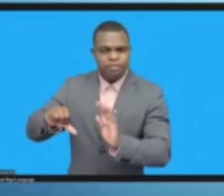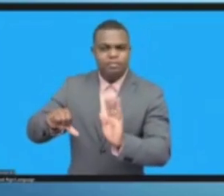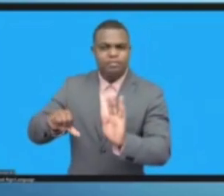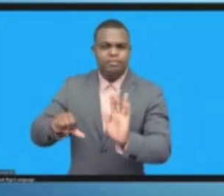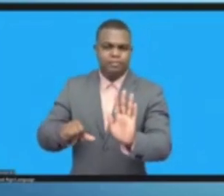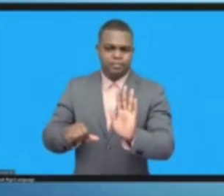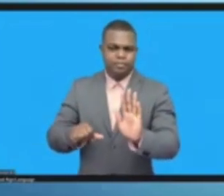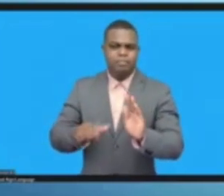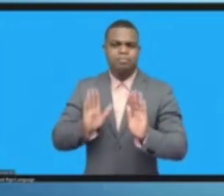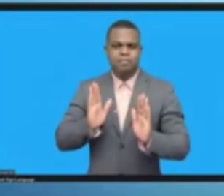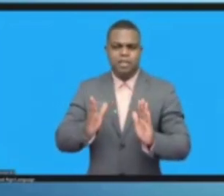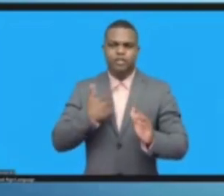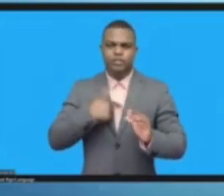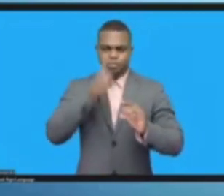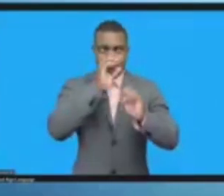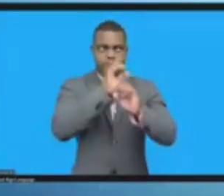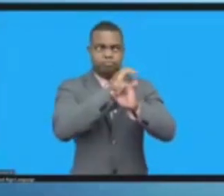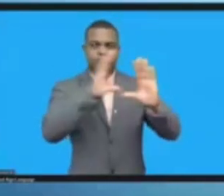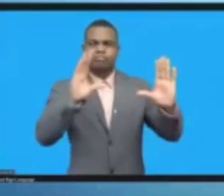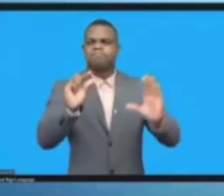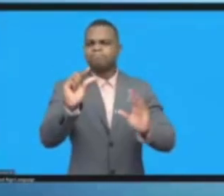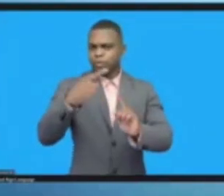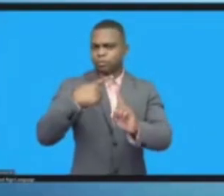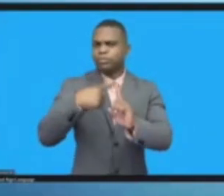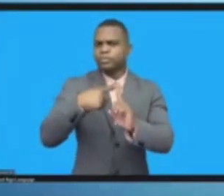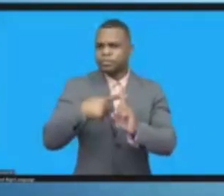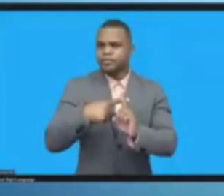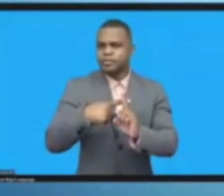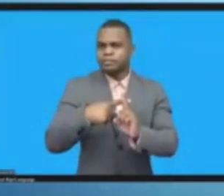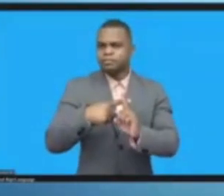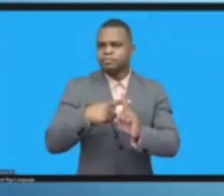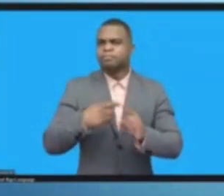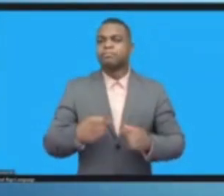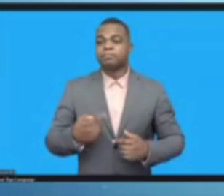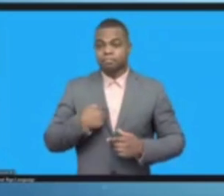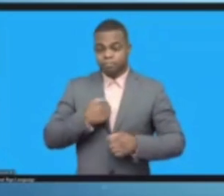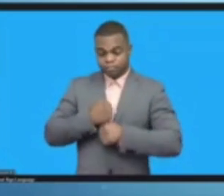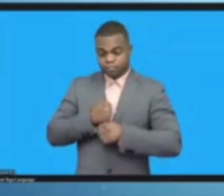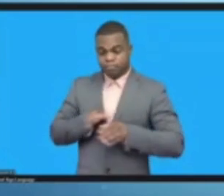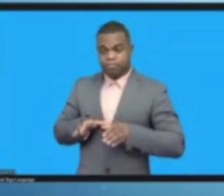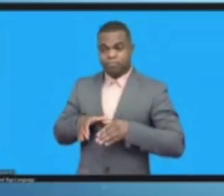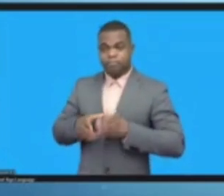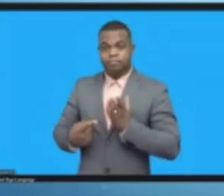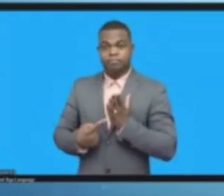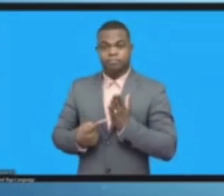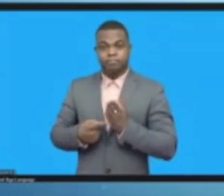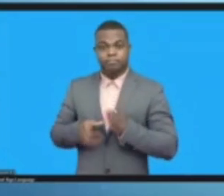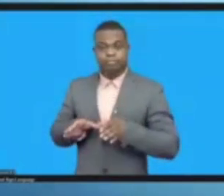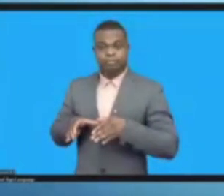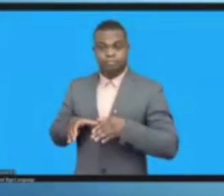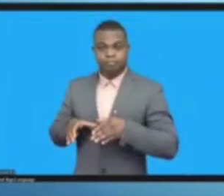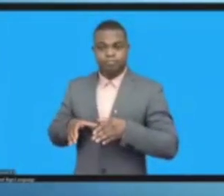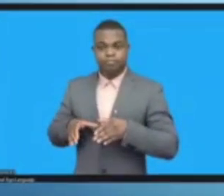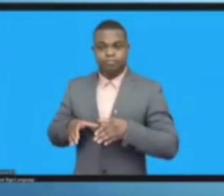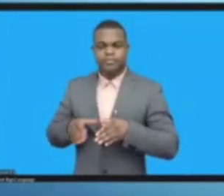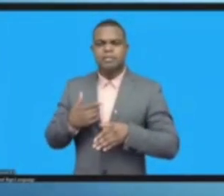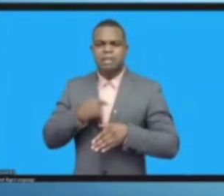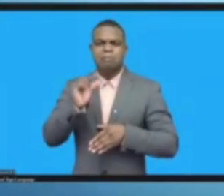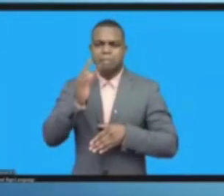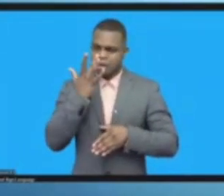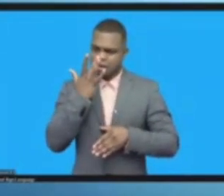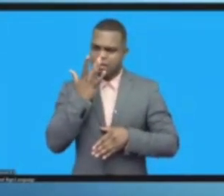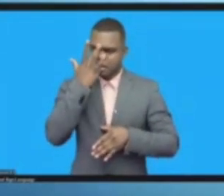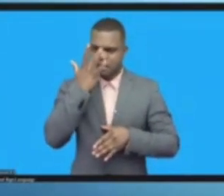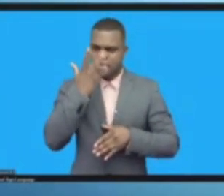a este foro estoy muy feliz de estar aquí es uno de los lugares donde más me gusta estar internet apoyado y